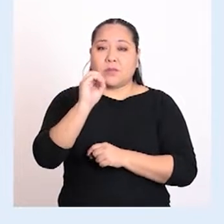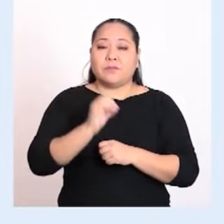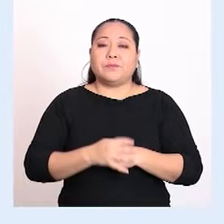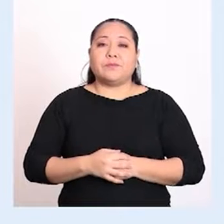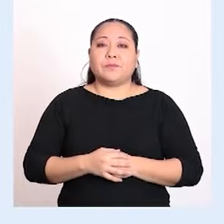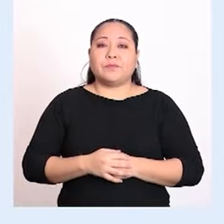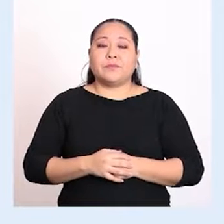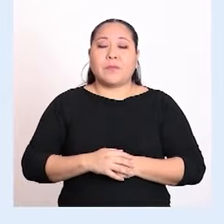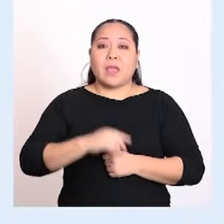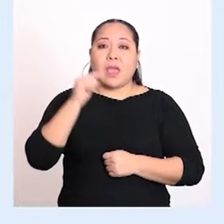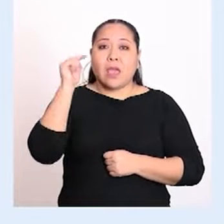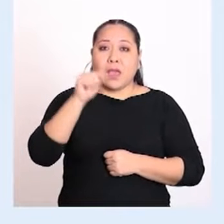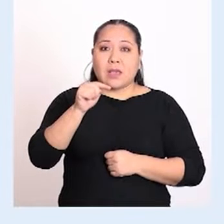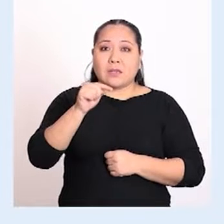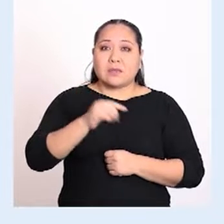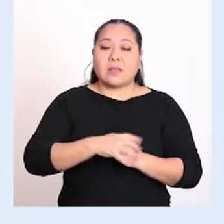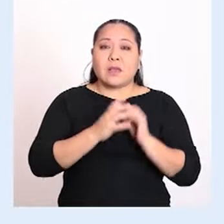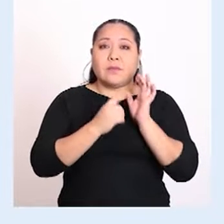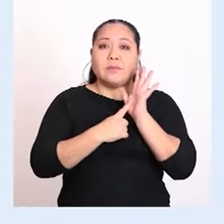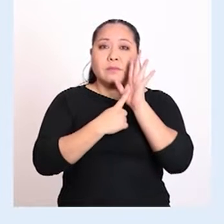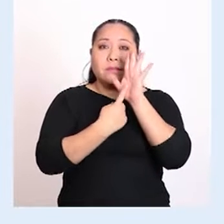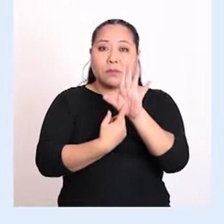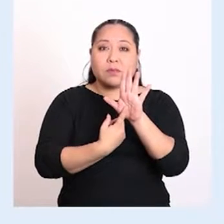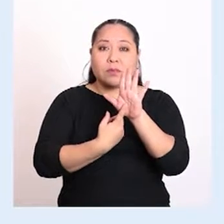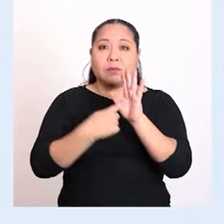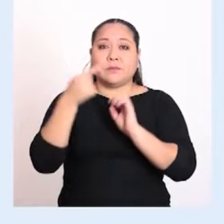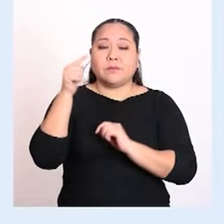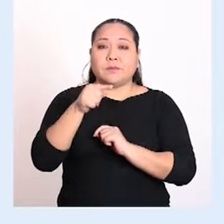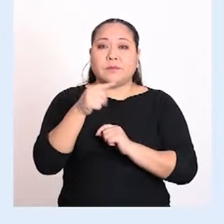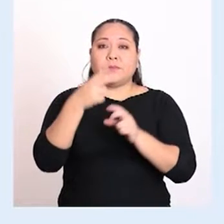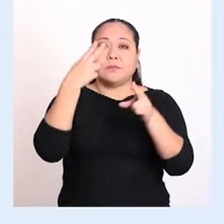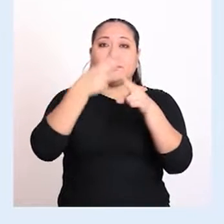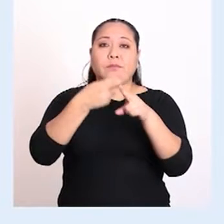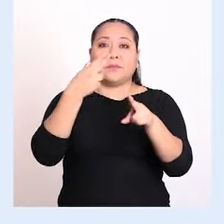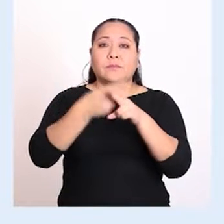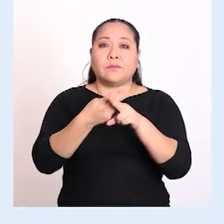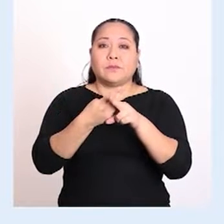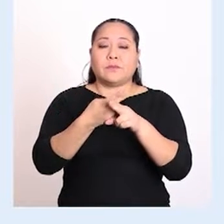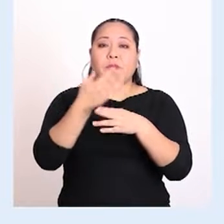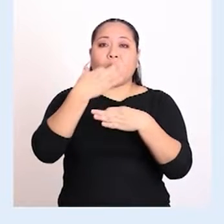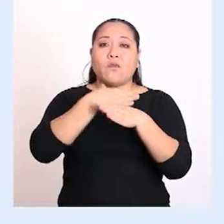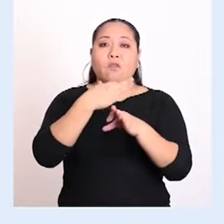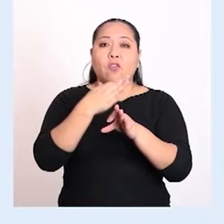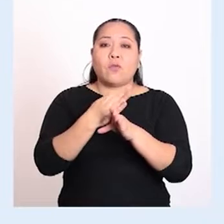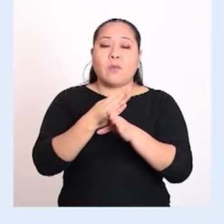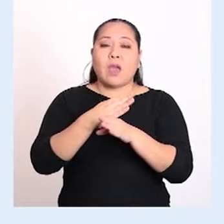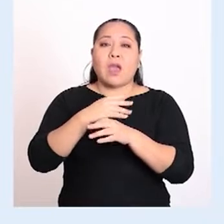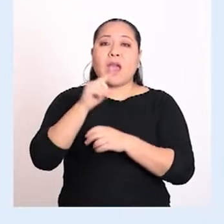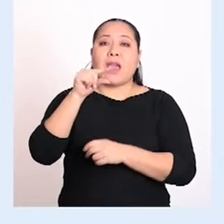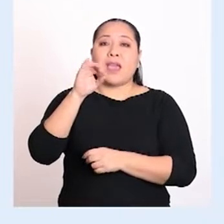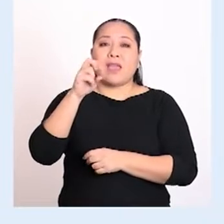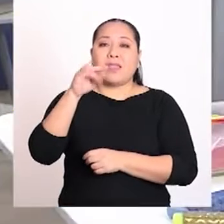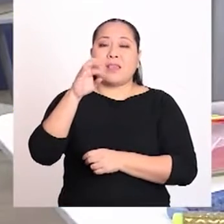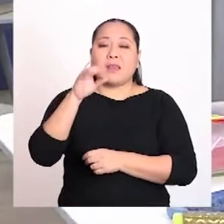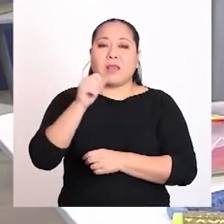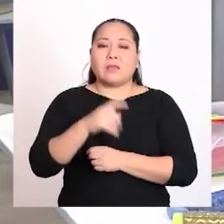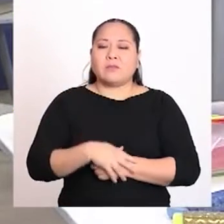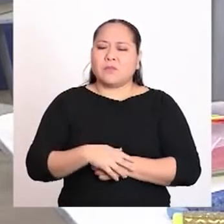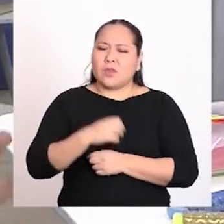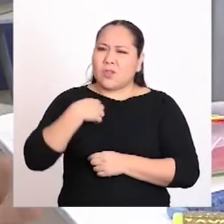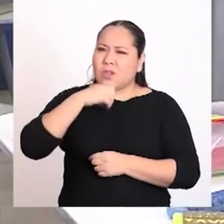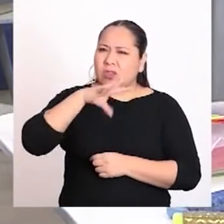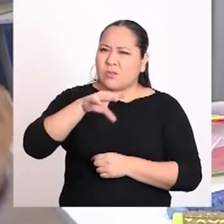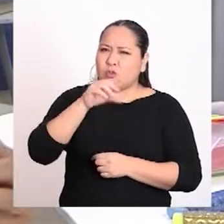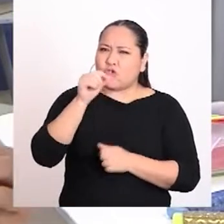0. Este tipo de presentación es llamada forma general. Cuando